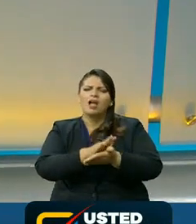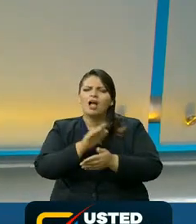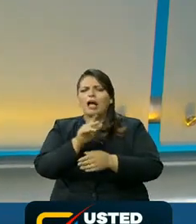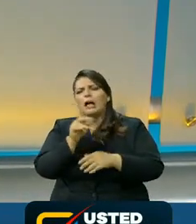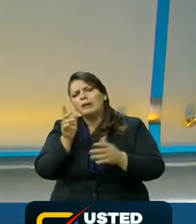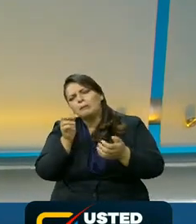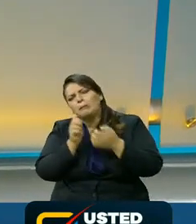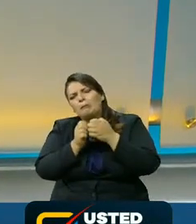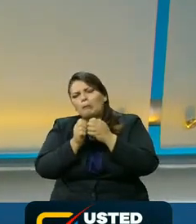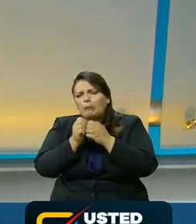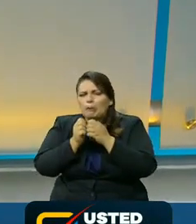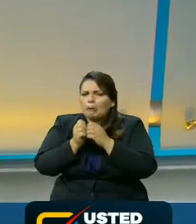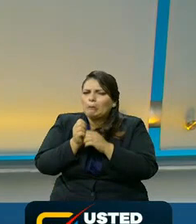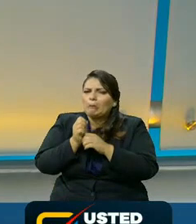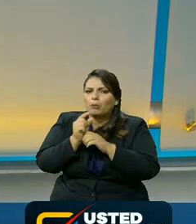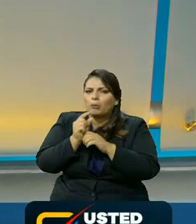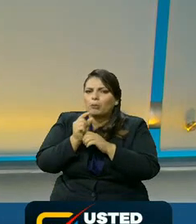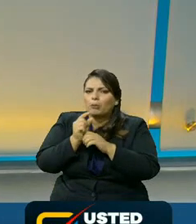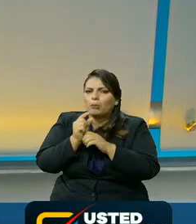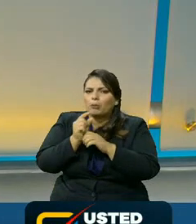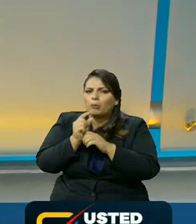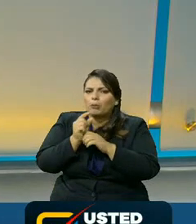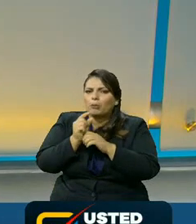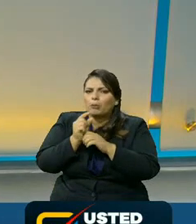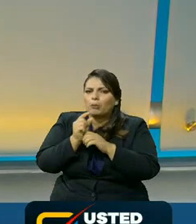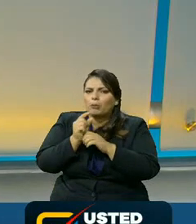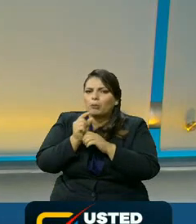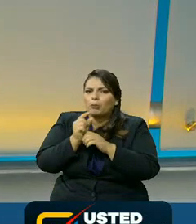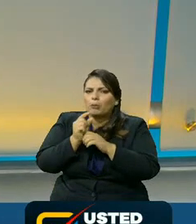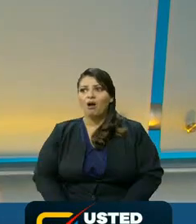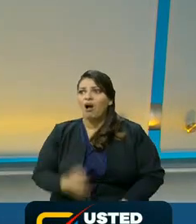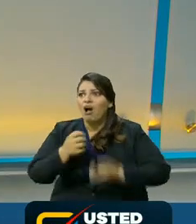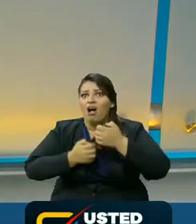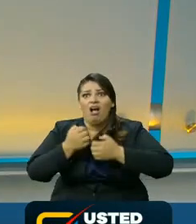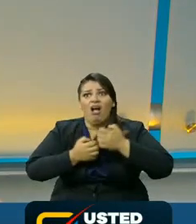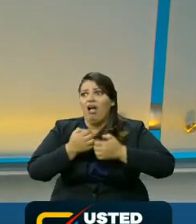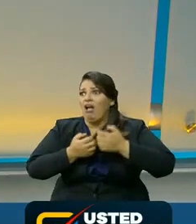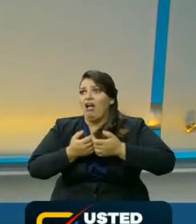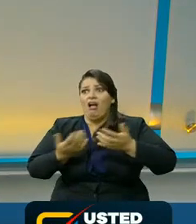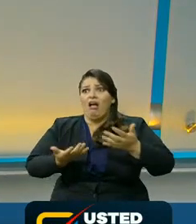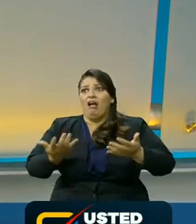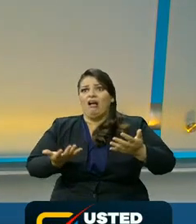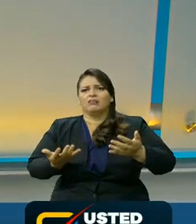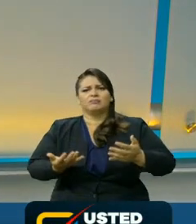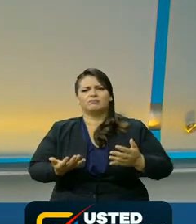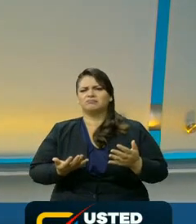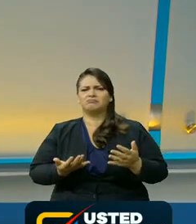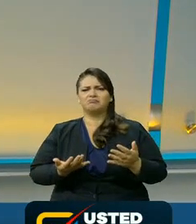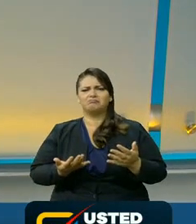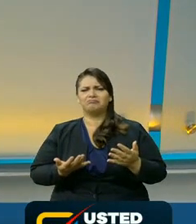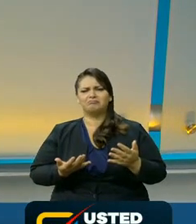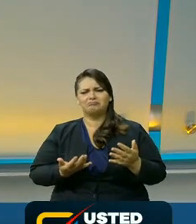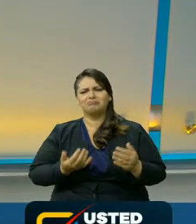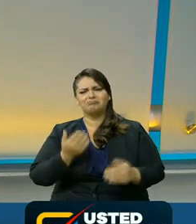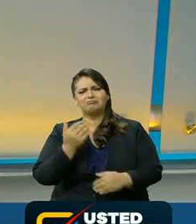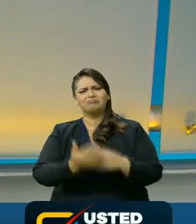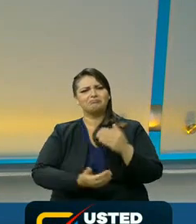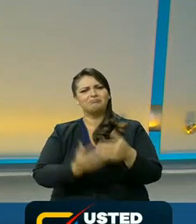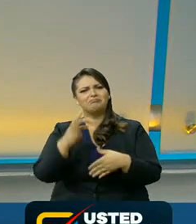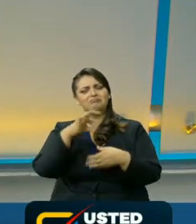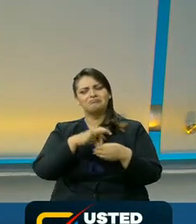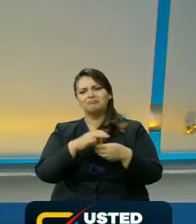esta contienda. Pero nada fuerte, ¿no? No es alarmante, parece que ha habido un acto que desestime el valor democrático que tiene una